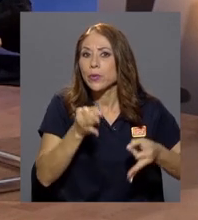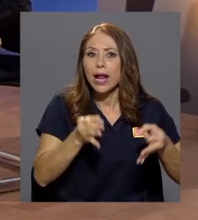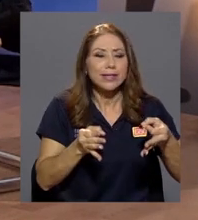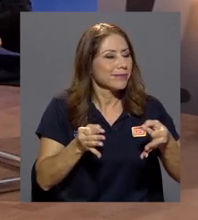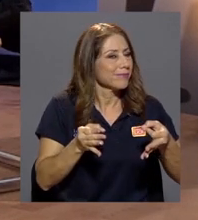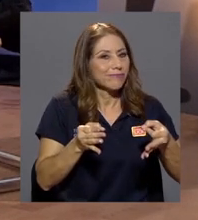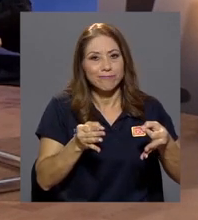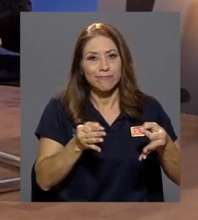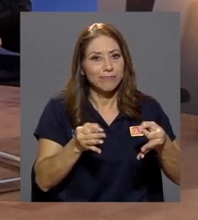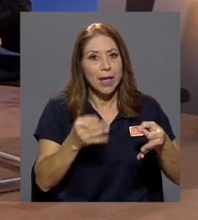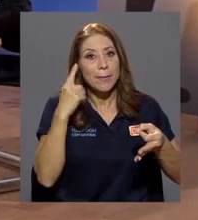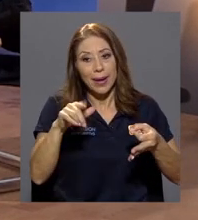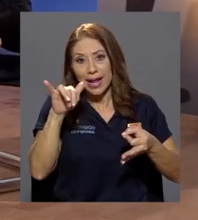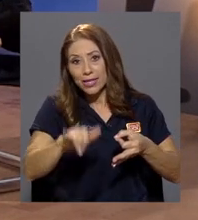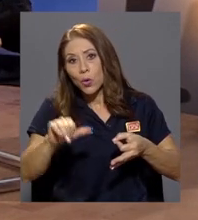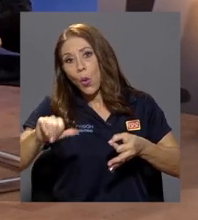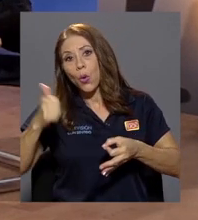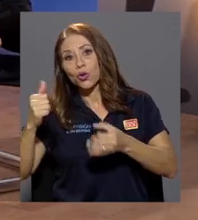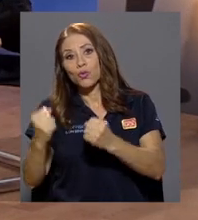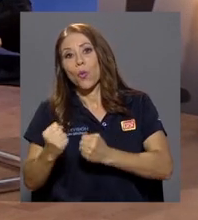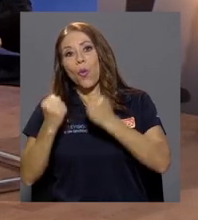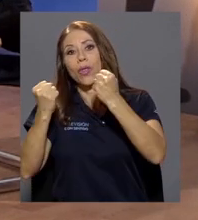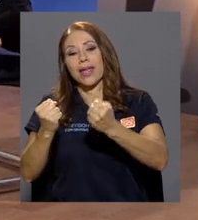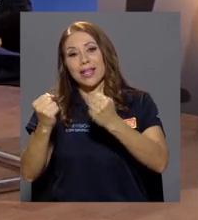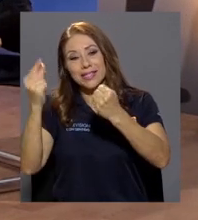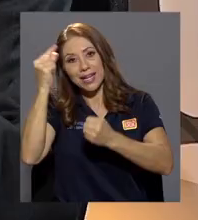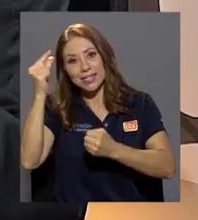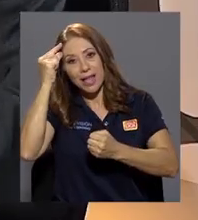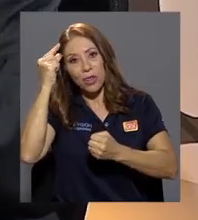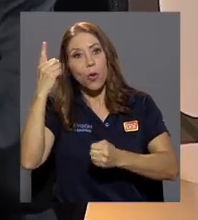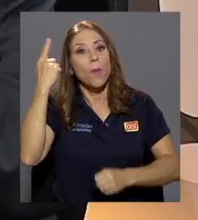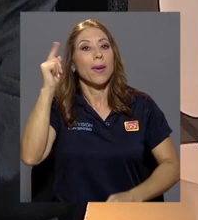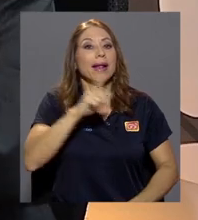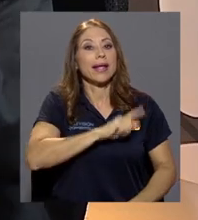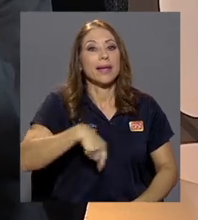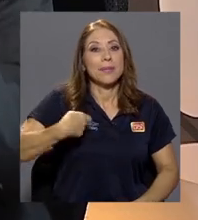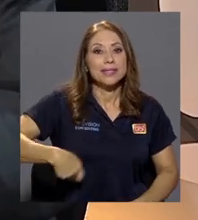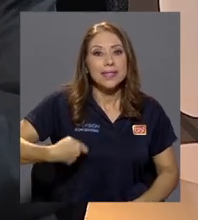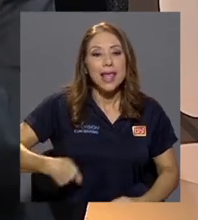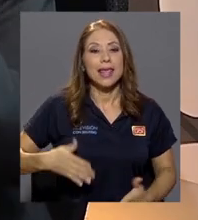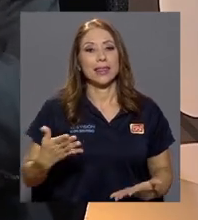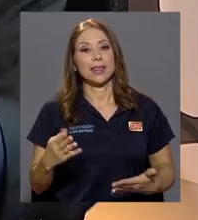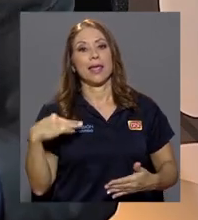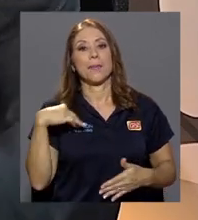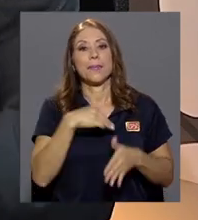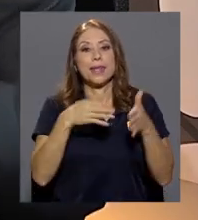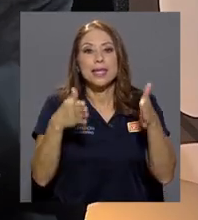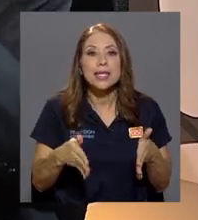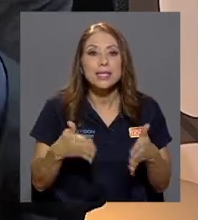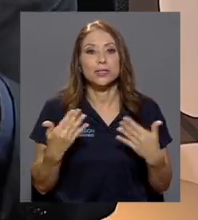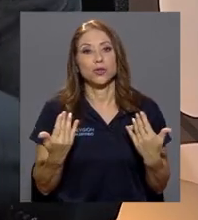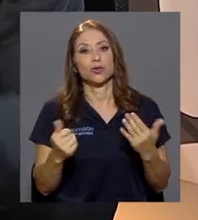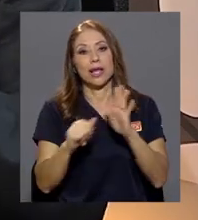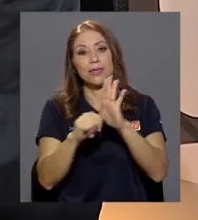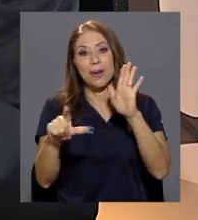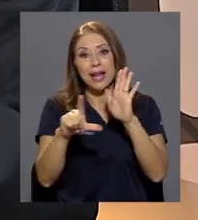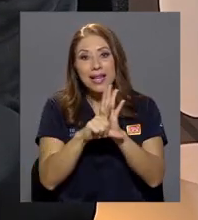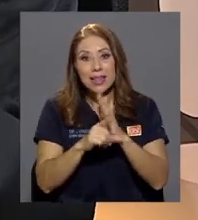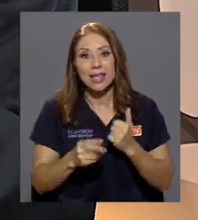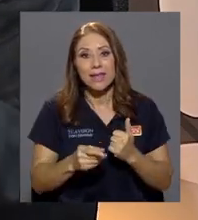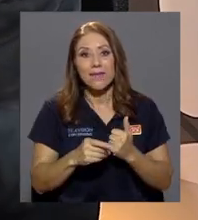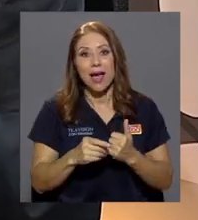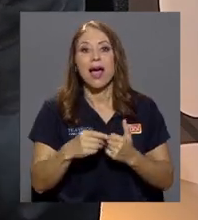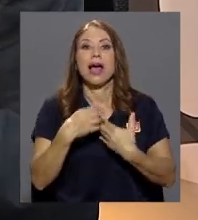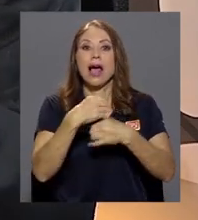para eso están los otros poderes del estado mediante mente para que el presidente sus ministros la asamblea legislativa etcétera